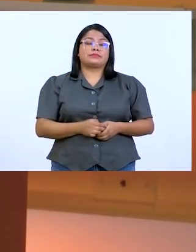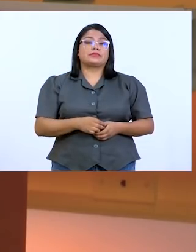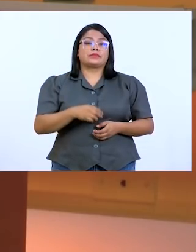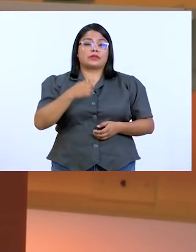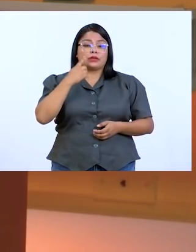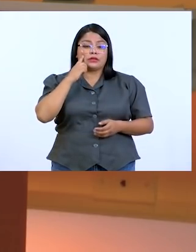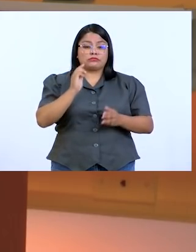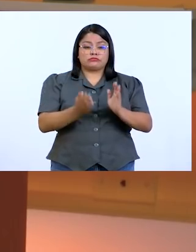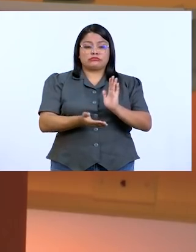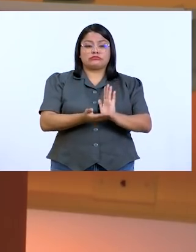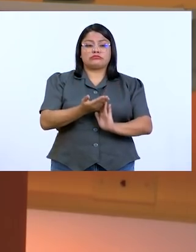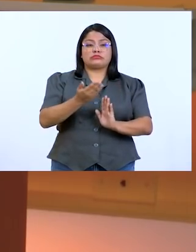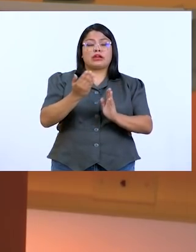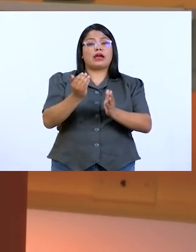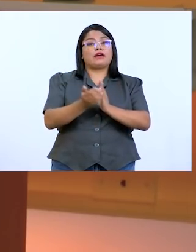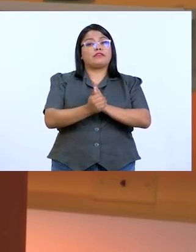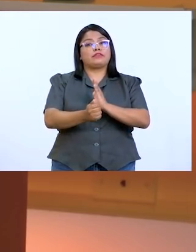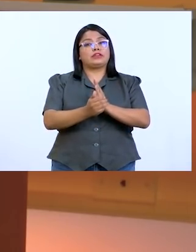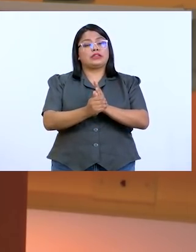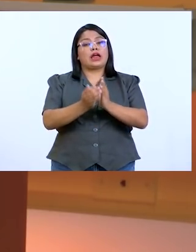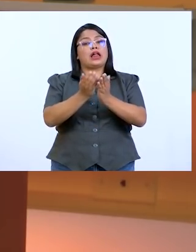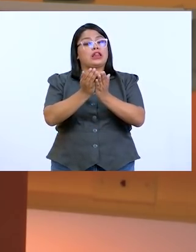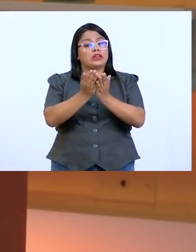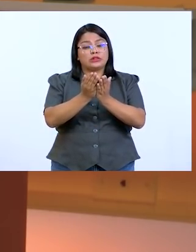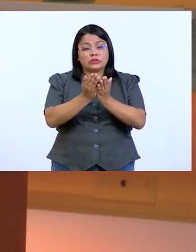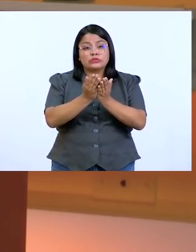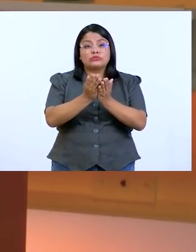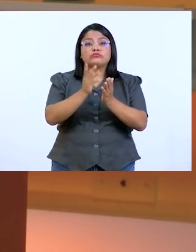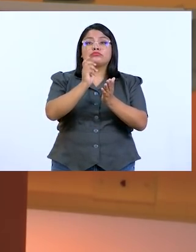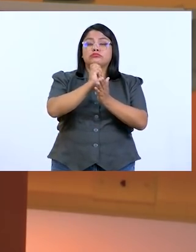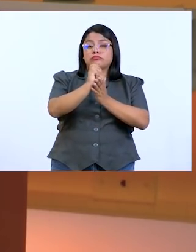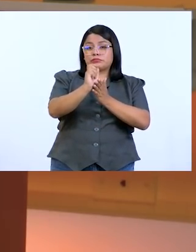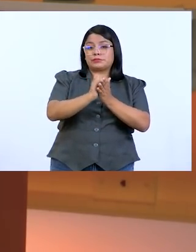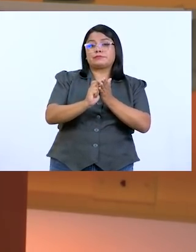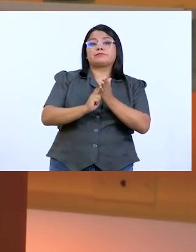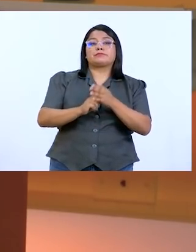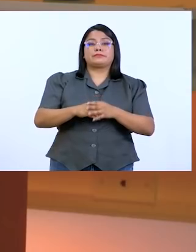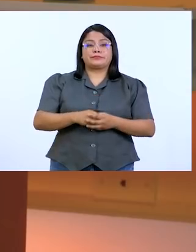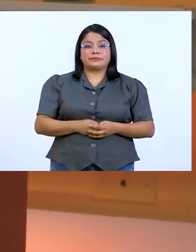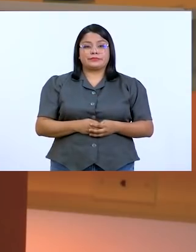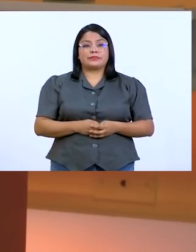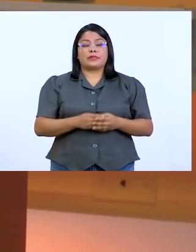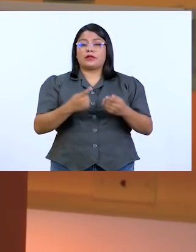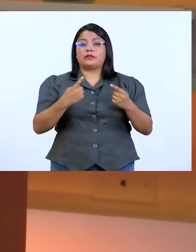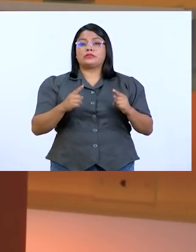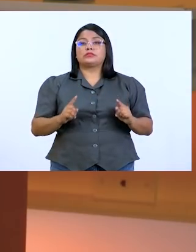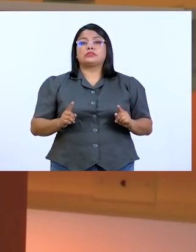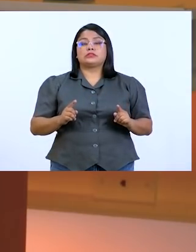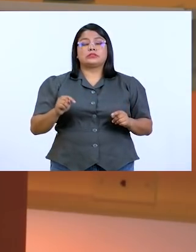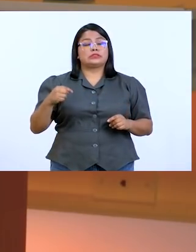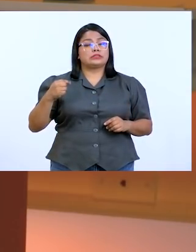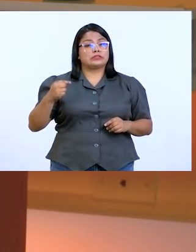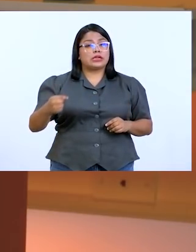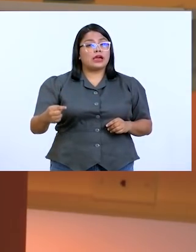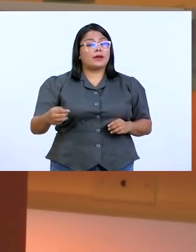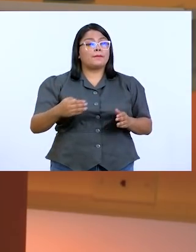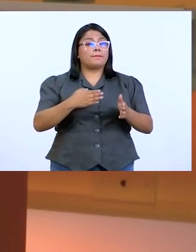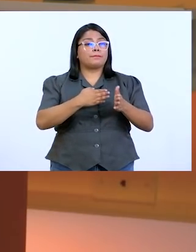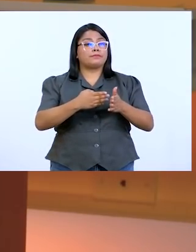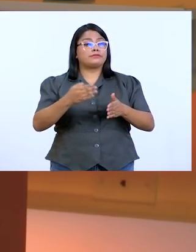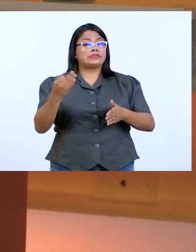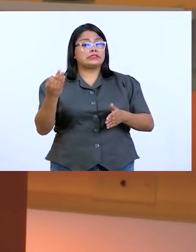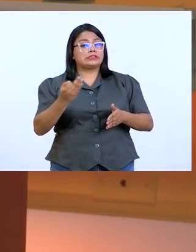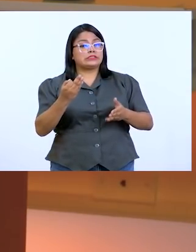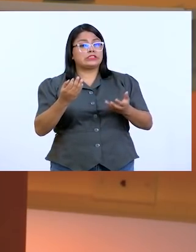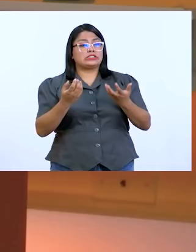la medida en que desarrollamos habilidades de lectura y habilidades para la escritura, pero siempre